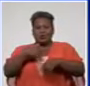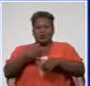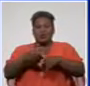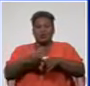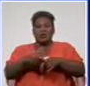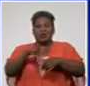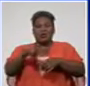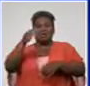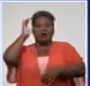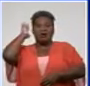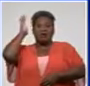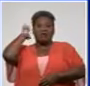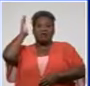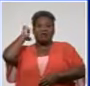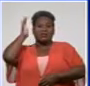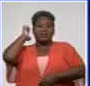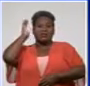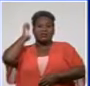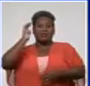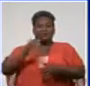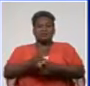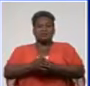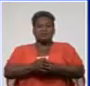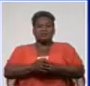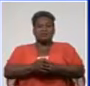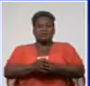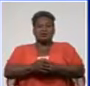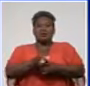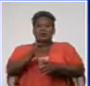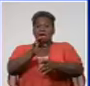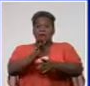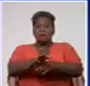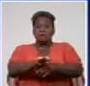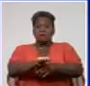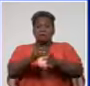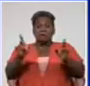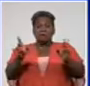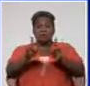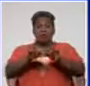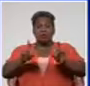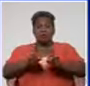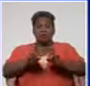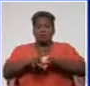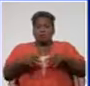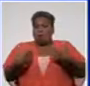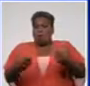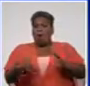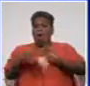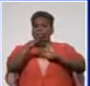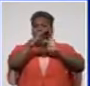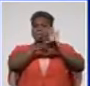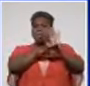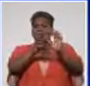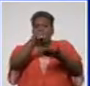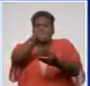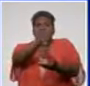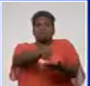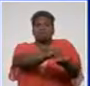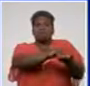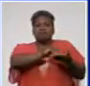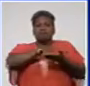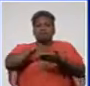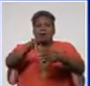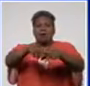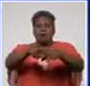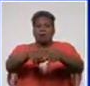conferencia de prensa y comenzar quizás por resumir cuáles son estas medidas que se están implementando en La Habana desde ayer y cómo